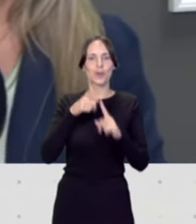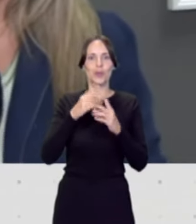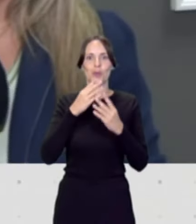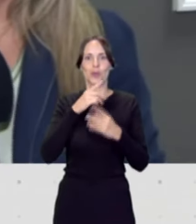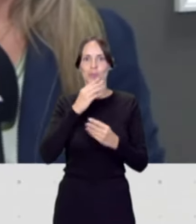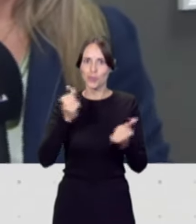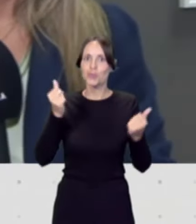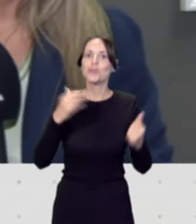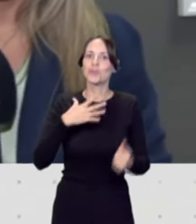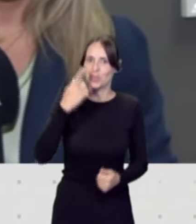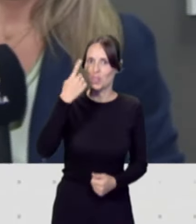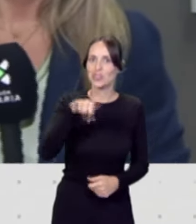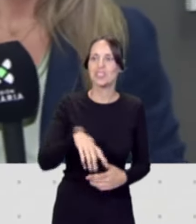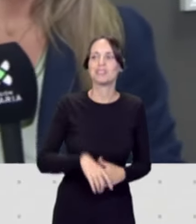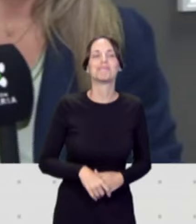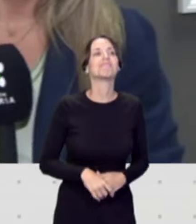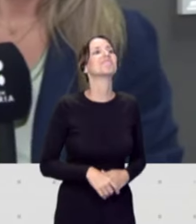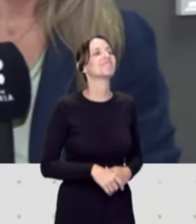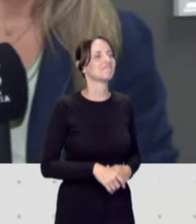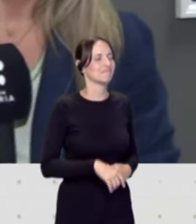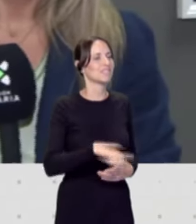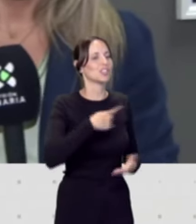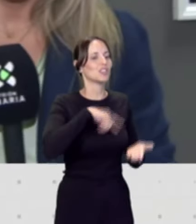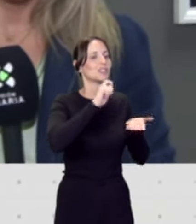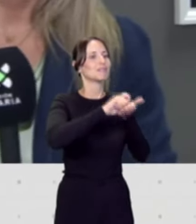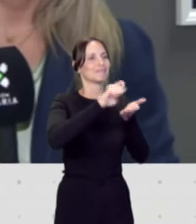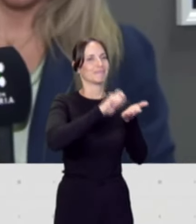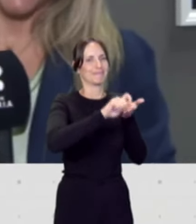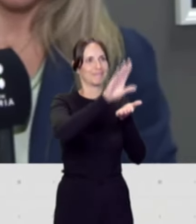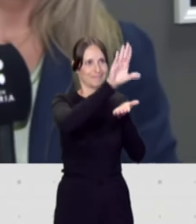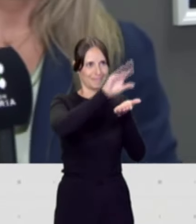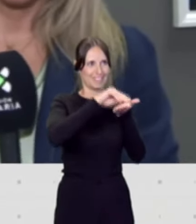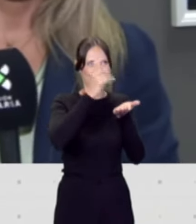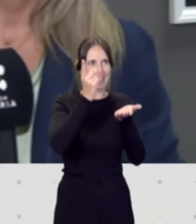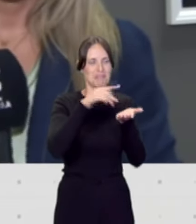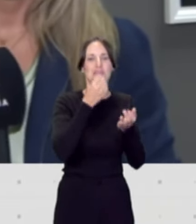Y nosotros también, María, hemos tomado buena nota en esta mesa. Que tengas un buen día.